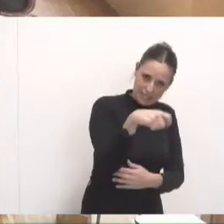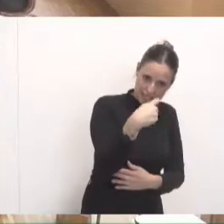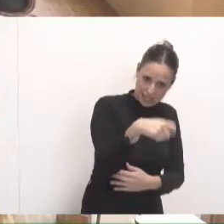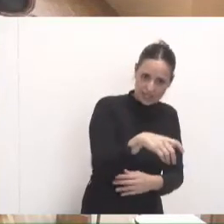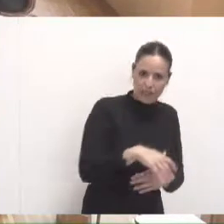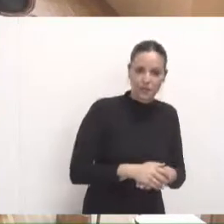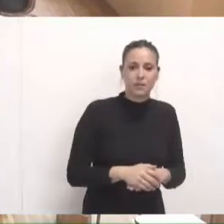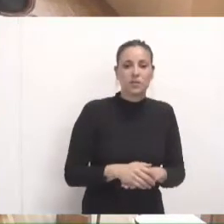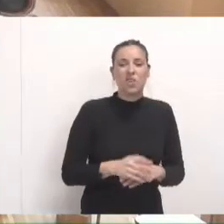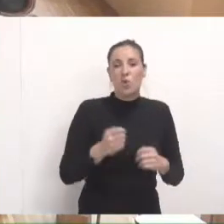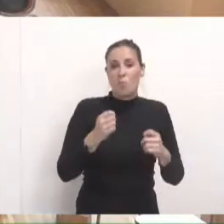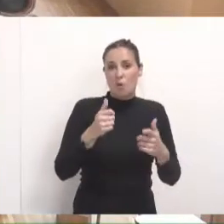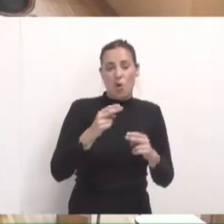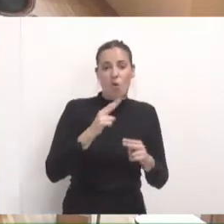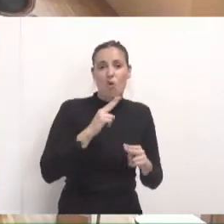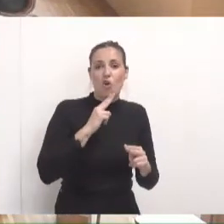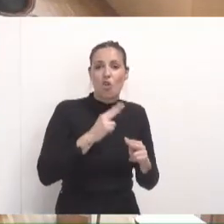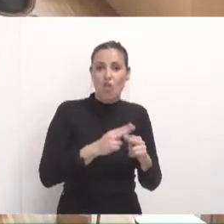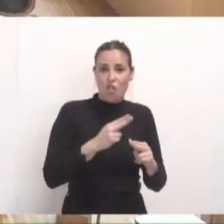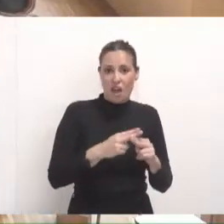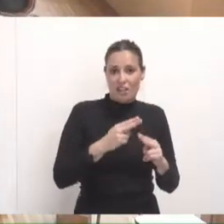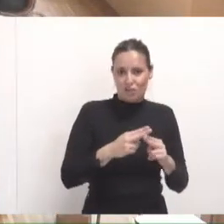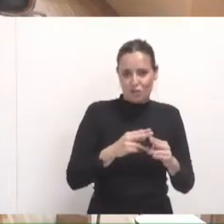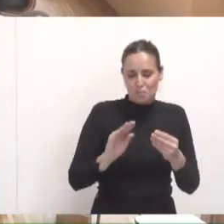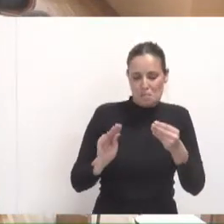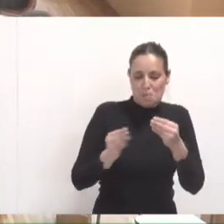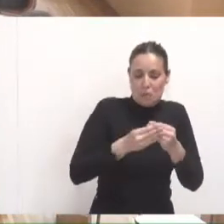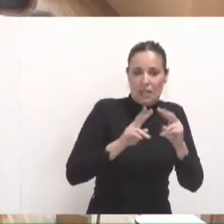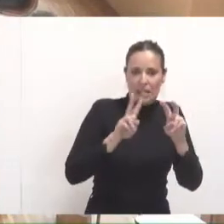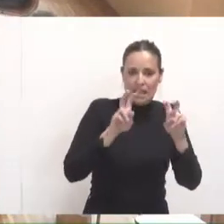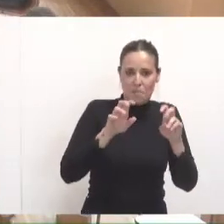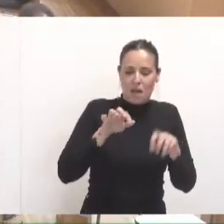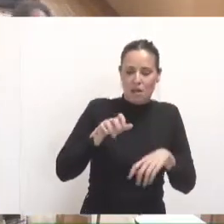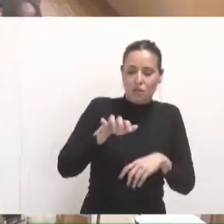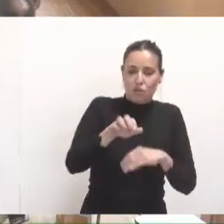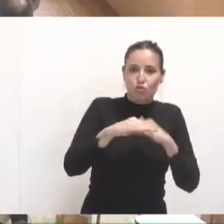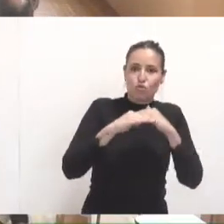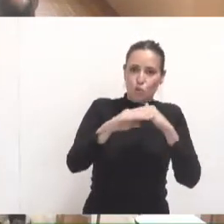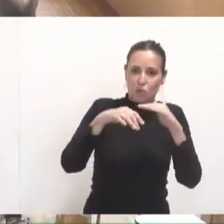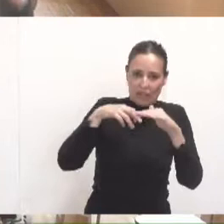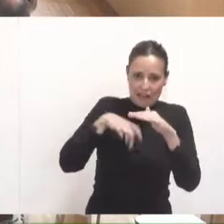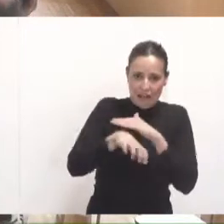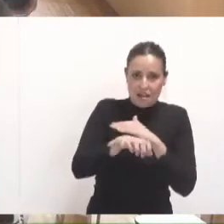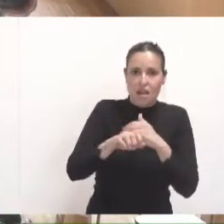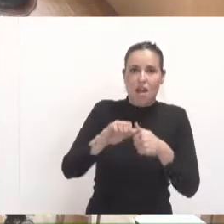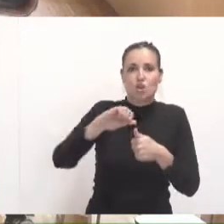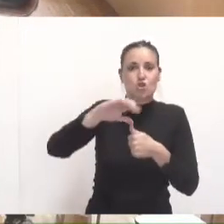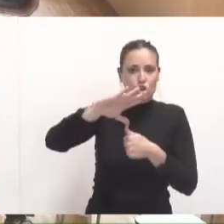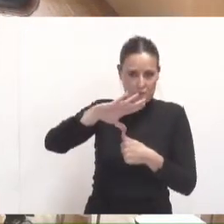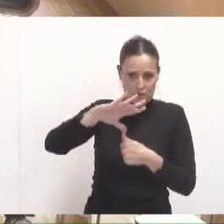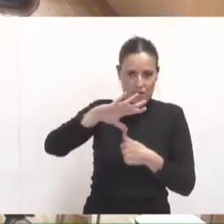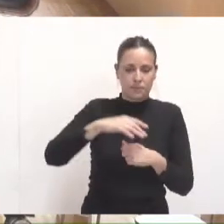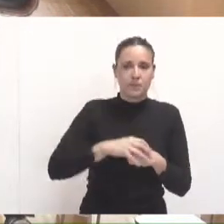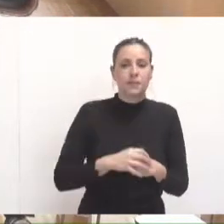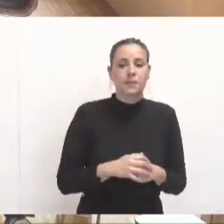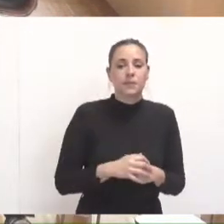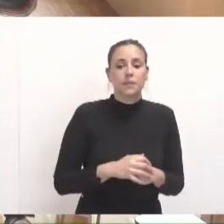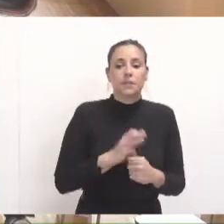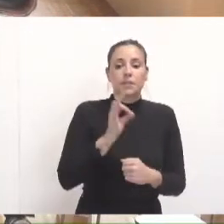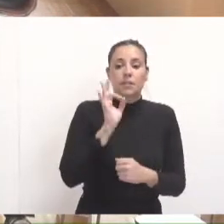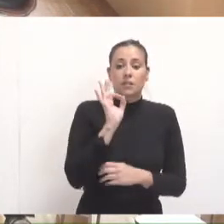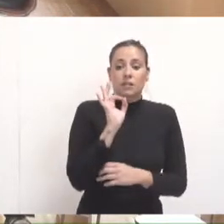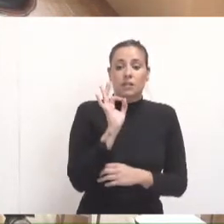Por añadir algunos datos sobre la población de termita subterránea norteamericana. Como bien es cierto, a partir